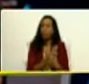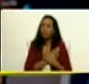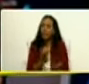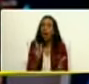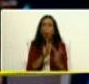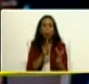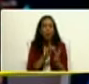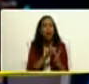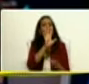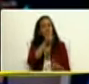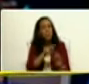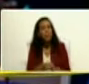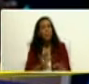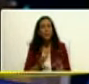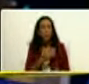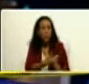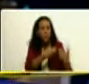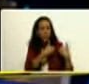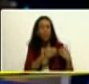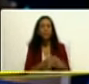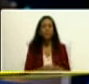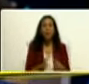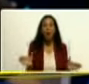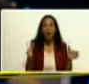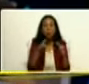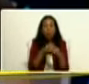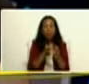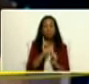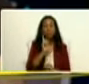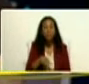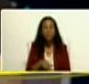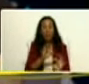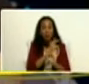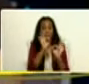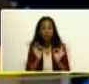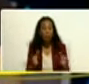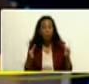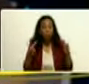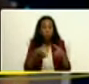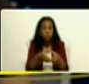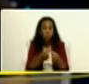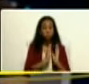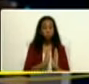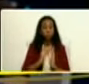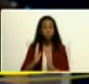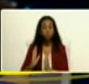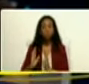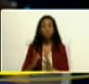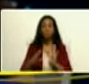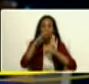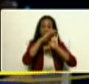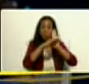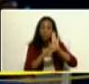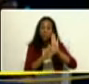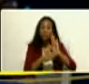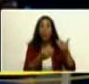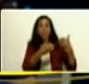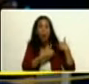lo usualmente. Y se han organizado, presidente, la instrucción que ellos mismos se han dado